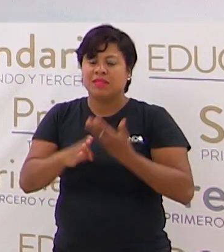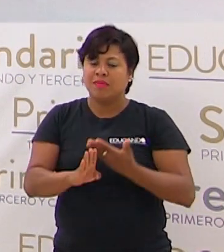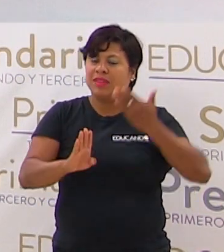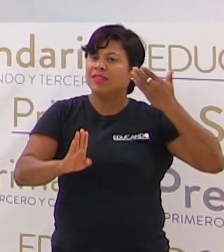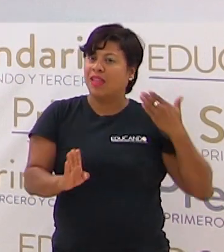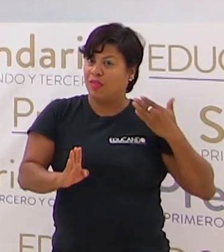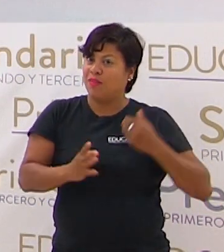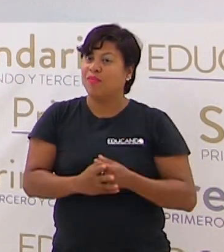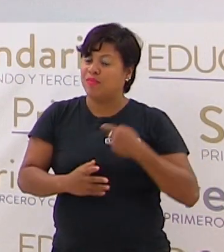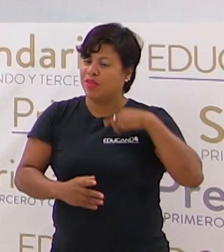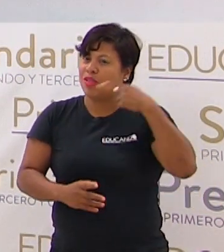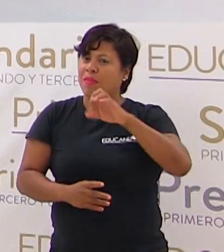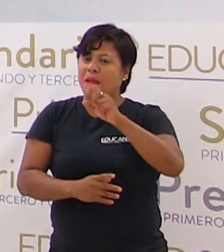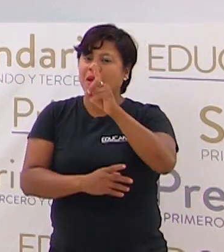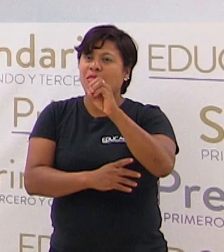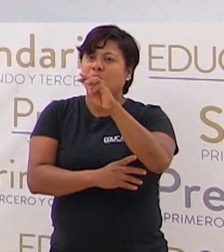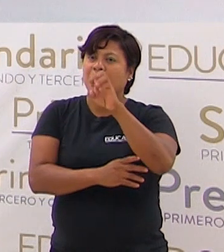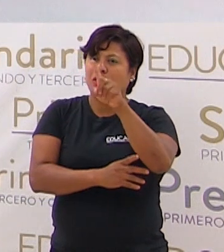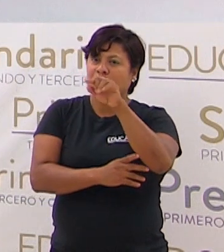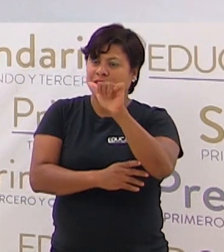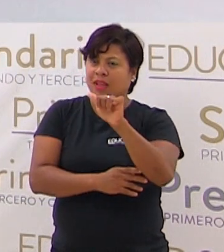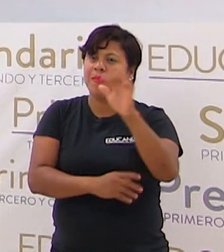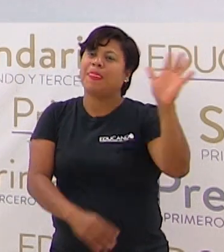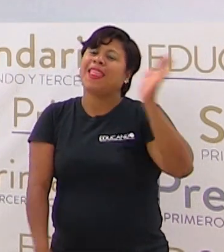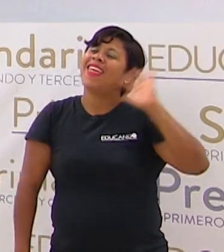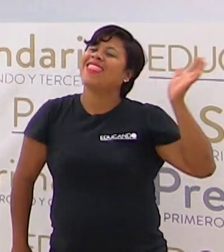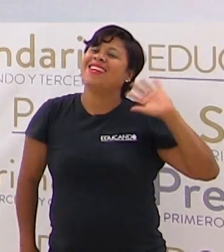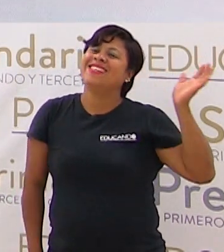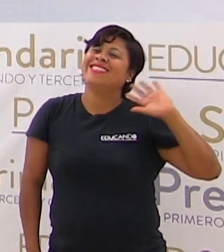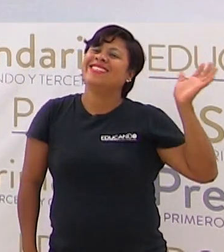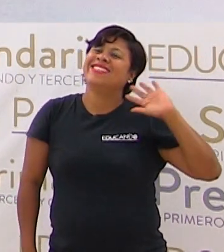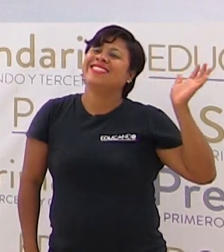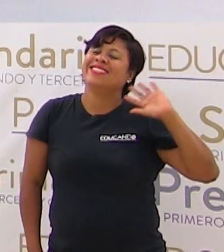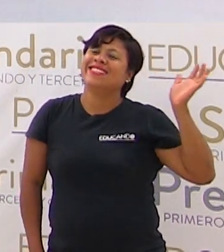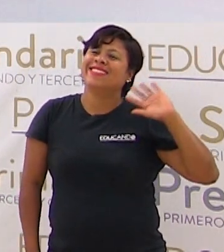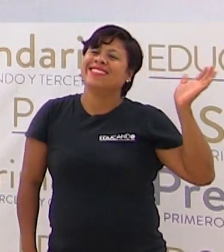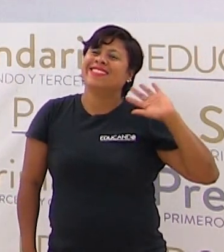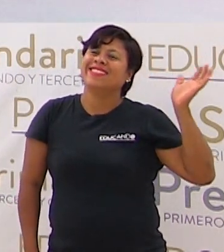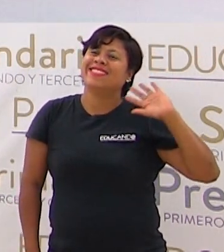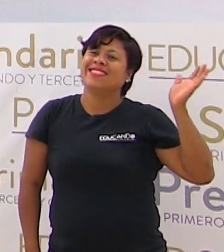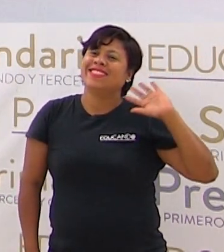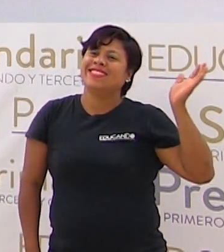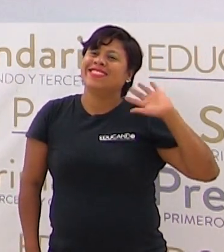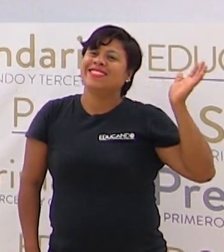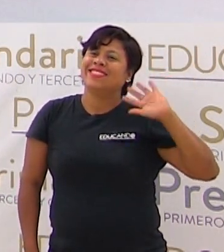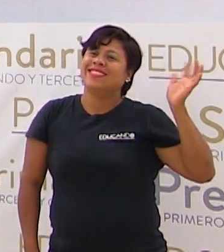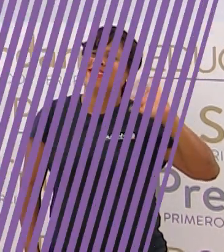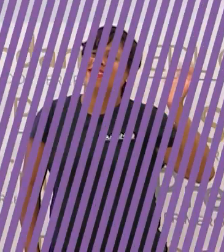viviste en el pasado. Mi nombre es Armando Mendoza. Adiós.